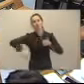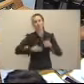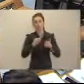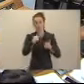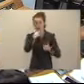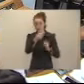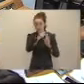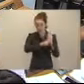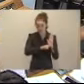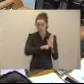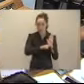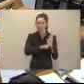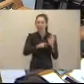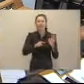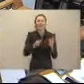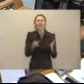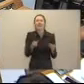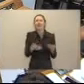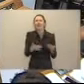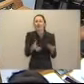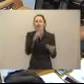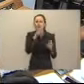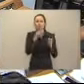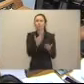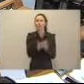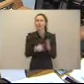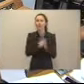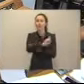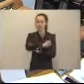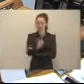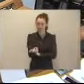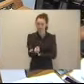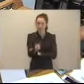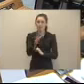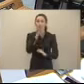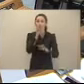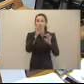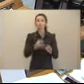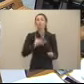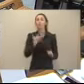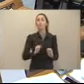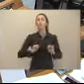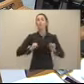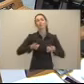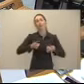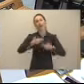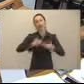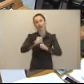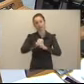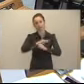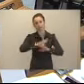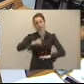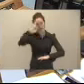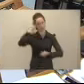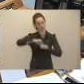apunto, non se molesten en aprobar esta proposición non de lei. Poden ir baixando xa del carro, porque además